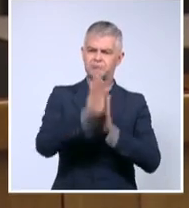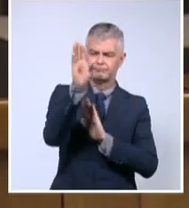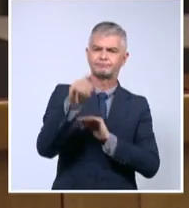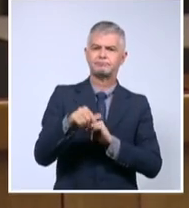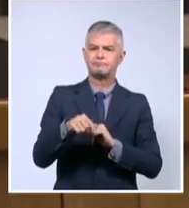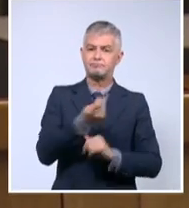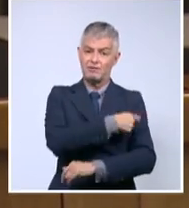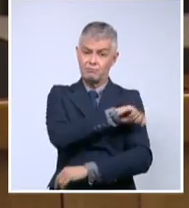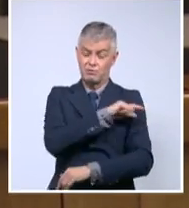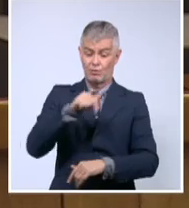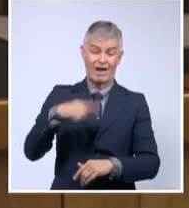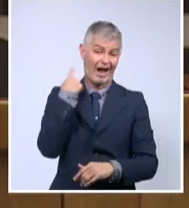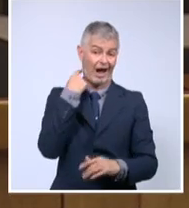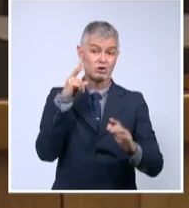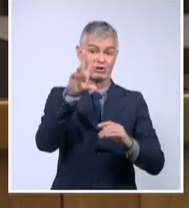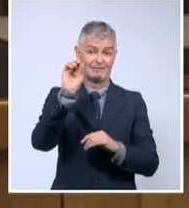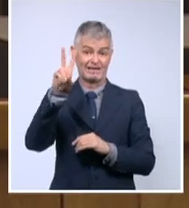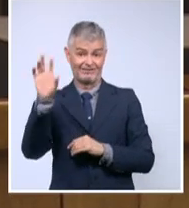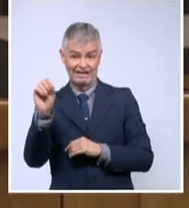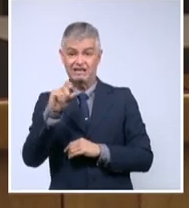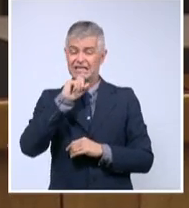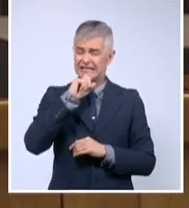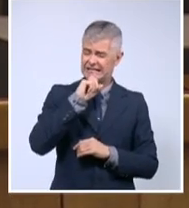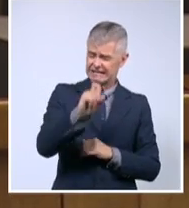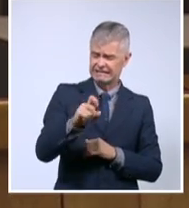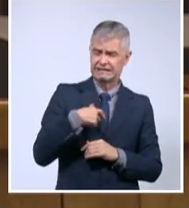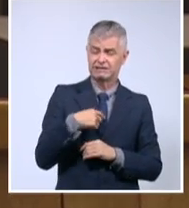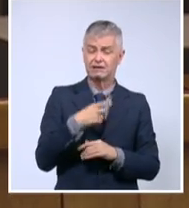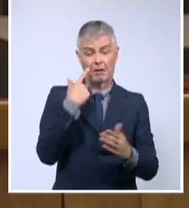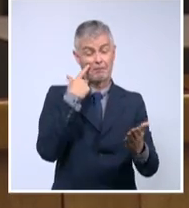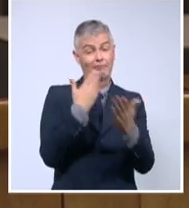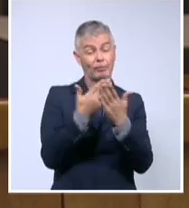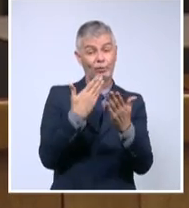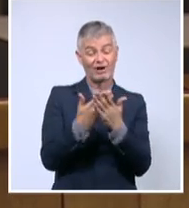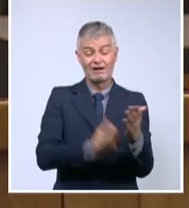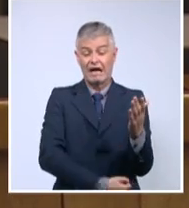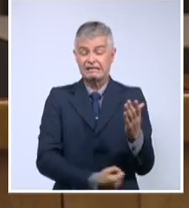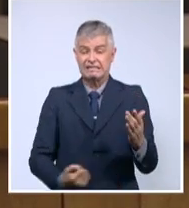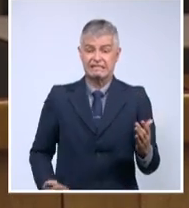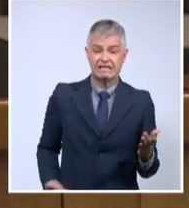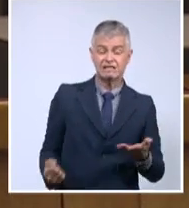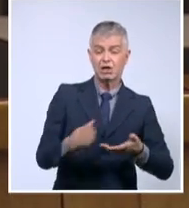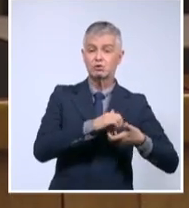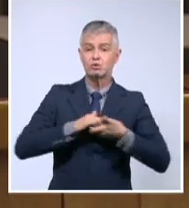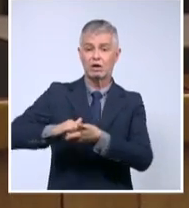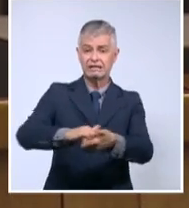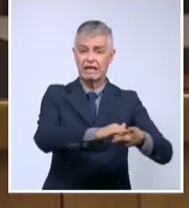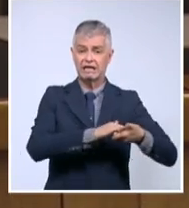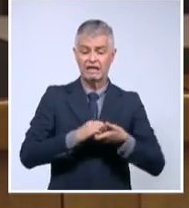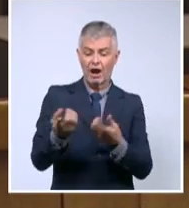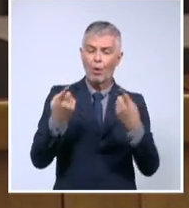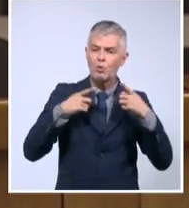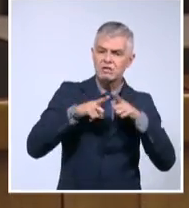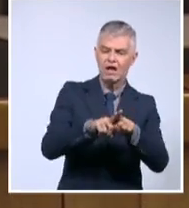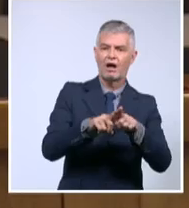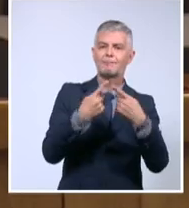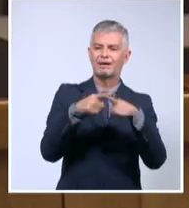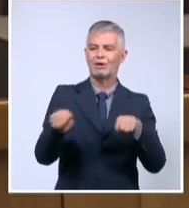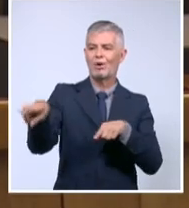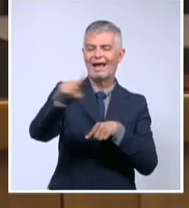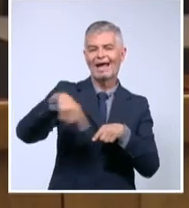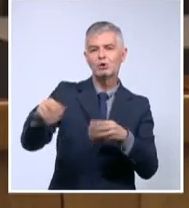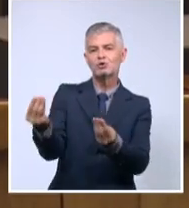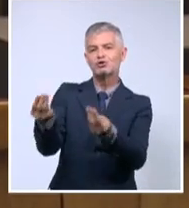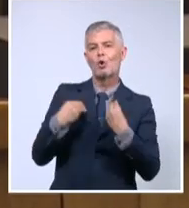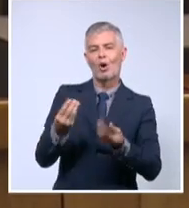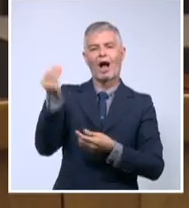2020 tan duro que puso a prueba nuestra resistencia, nuestra solidaridad, nuestra unidad, pero nos dio mayores